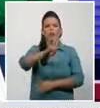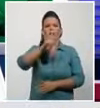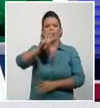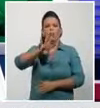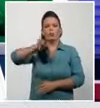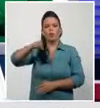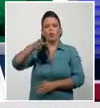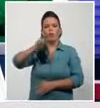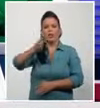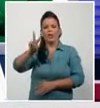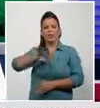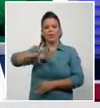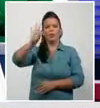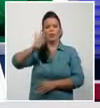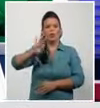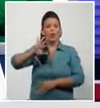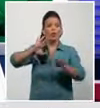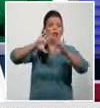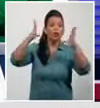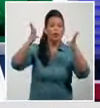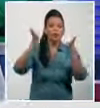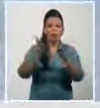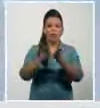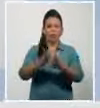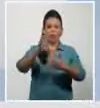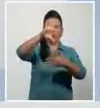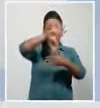44,22% de todos los casos del mundo.